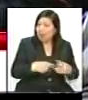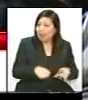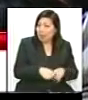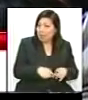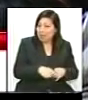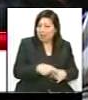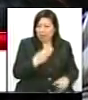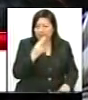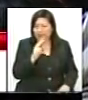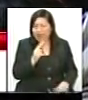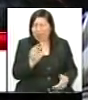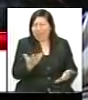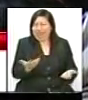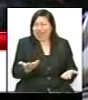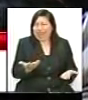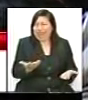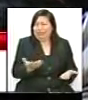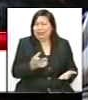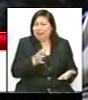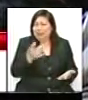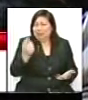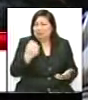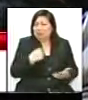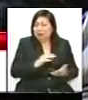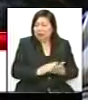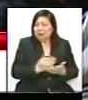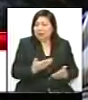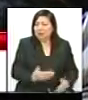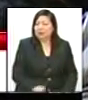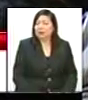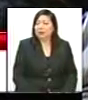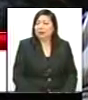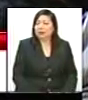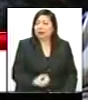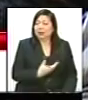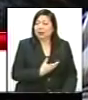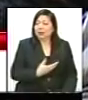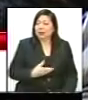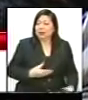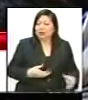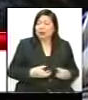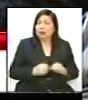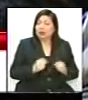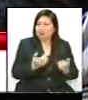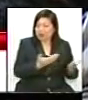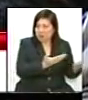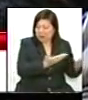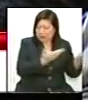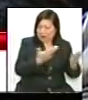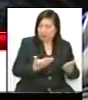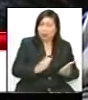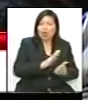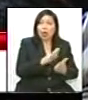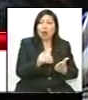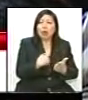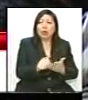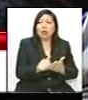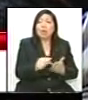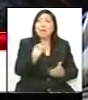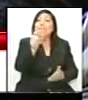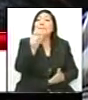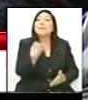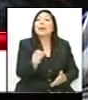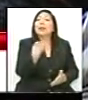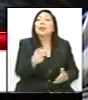esta expresión, presidente. Por eso reitero mi saludo a usted, de como presidente de esta comisión sí ha invitado a todas las personas